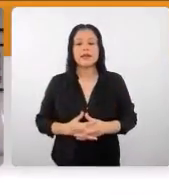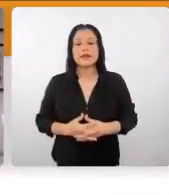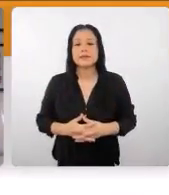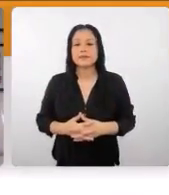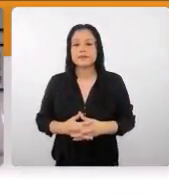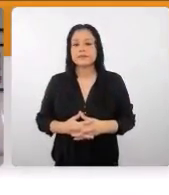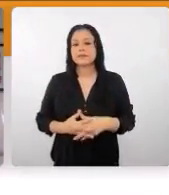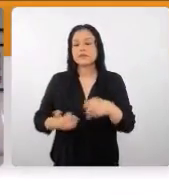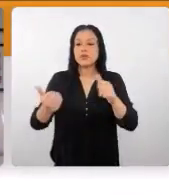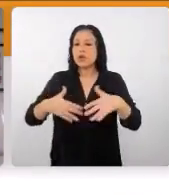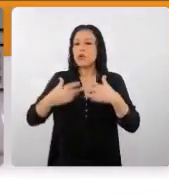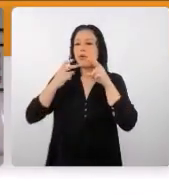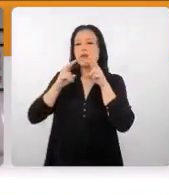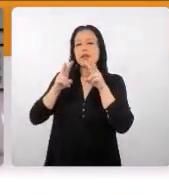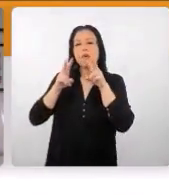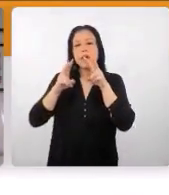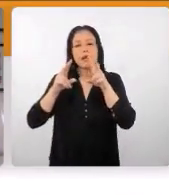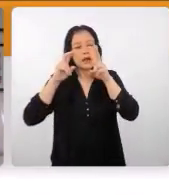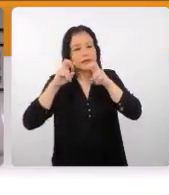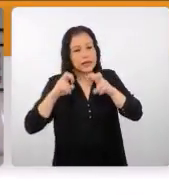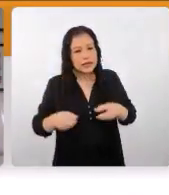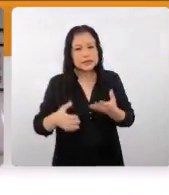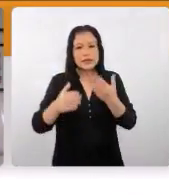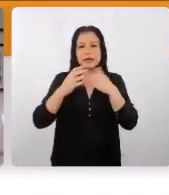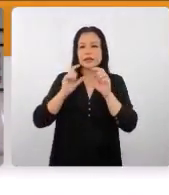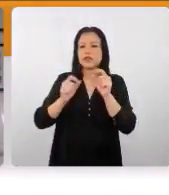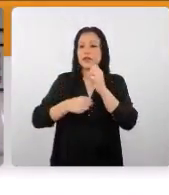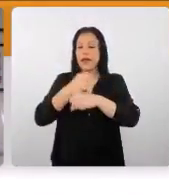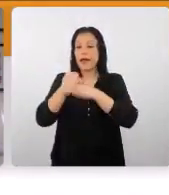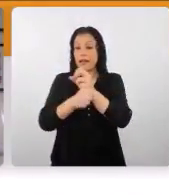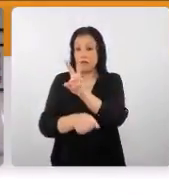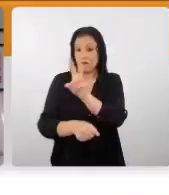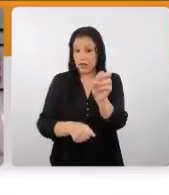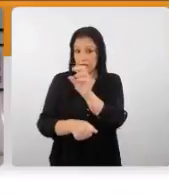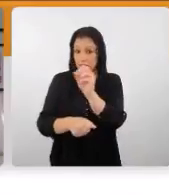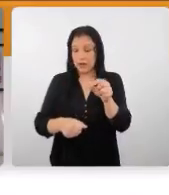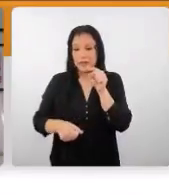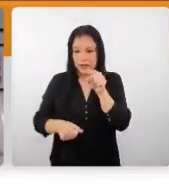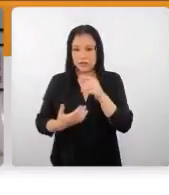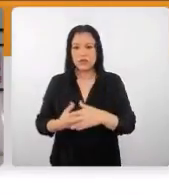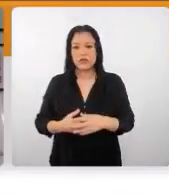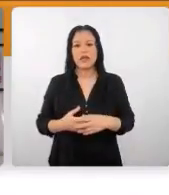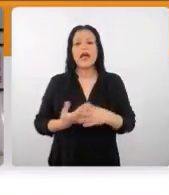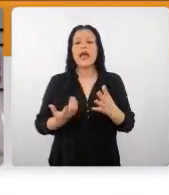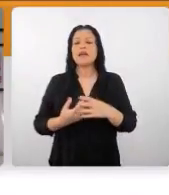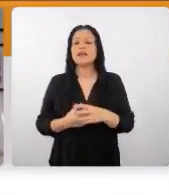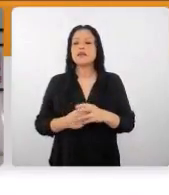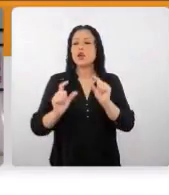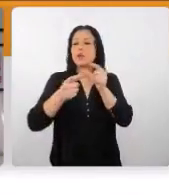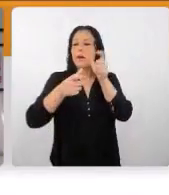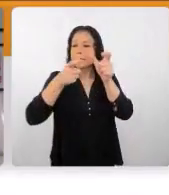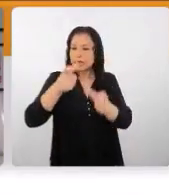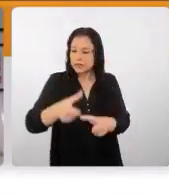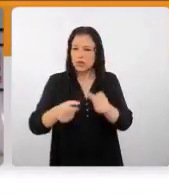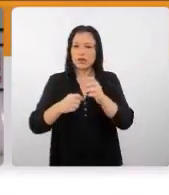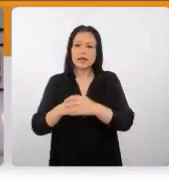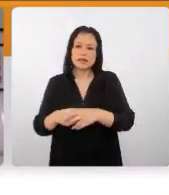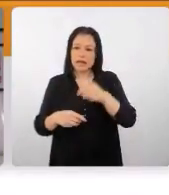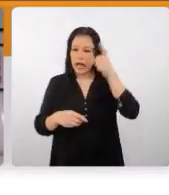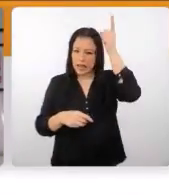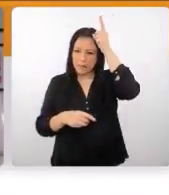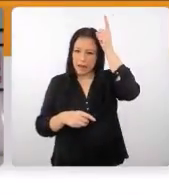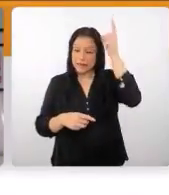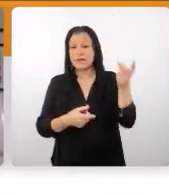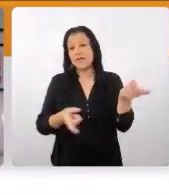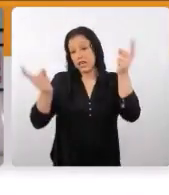¿Qué hemos podido observar también dentro del 2020? Esto ya es aquellos alemanes que visitaron el Perú durante el